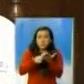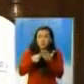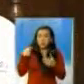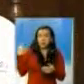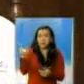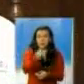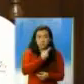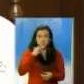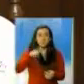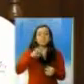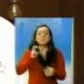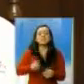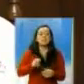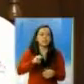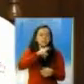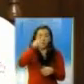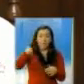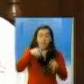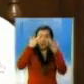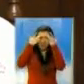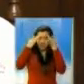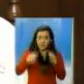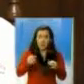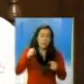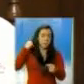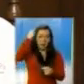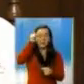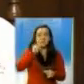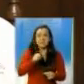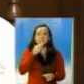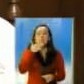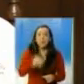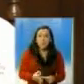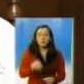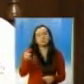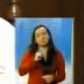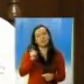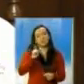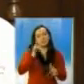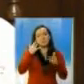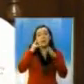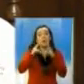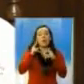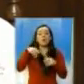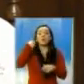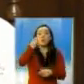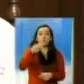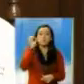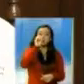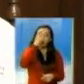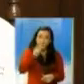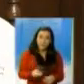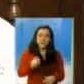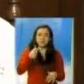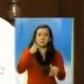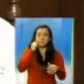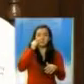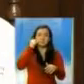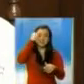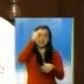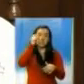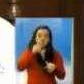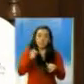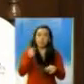Consideramos que en torno a politizar esta actividad, nosotros menos que nadie estamos con esa idea. Esto es algo que hay que